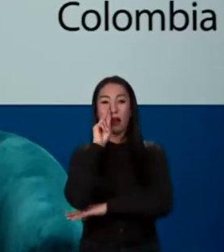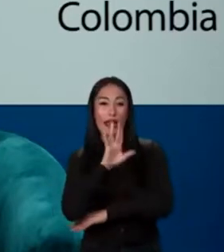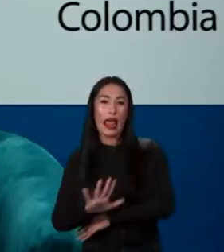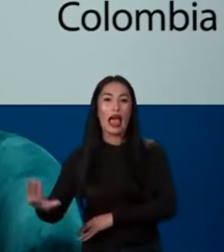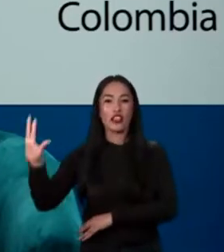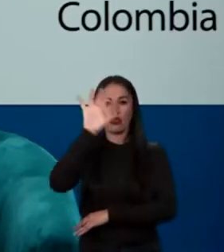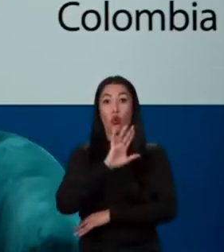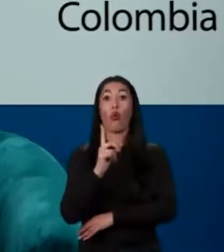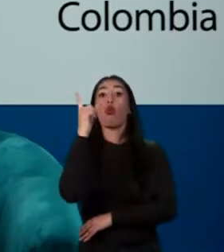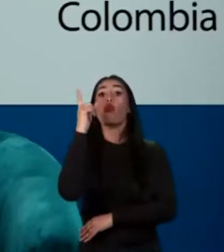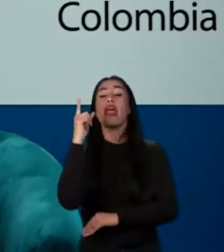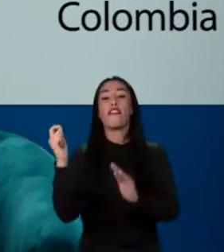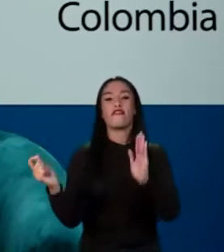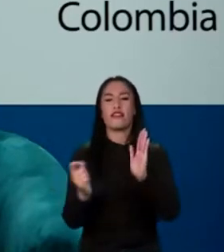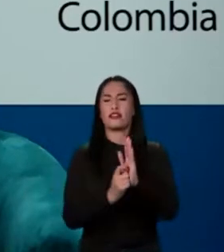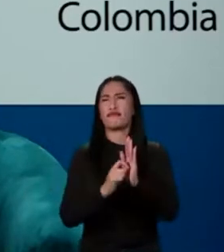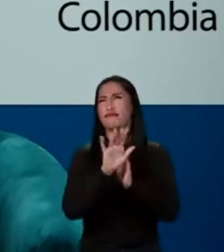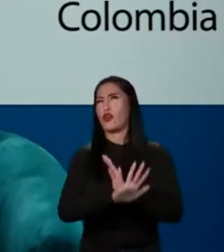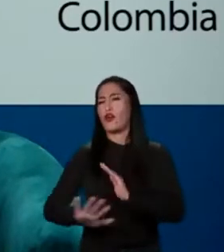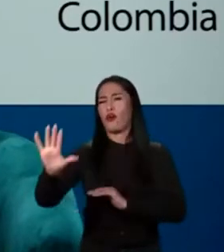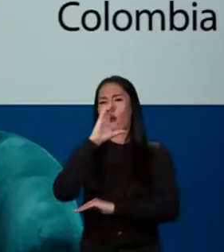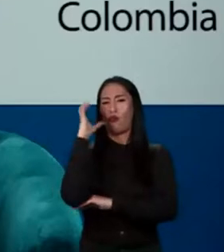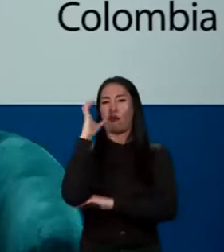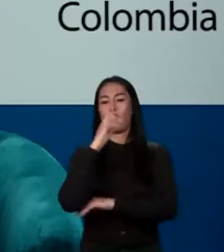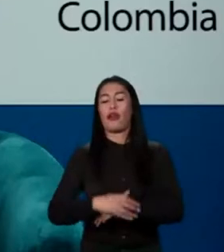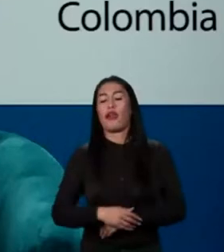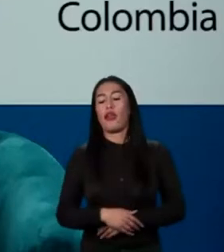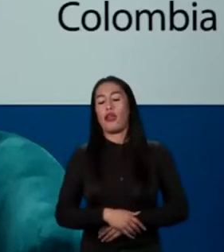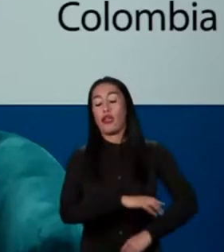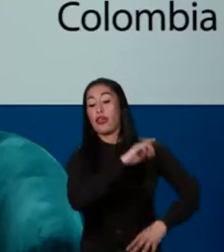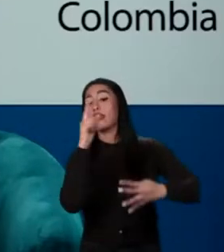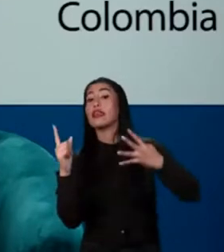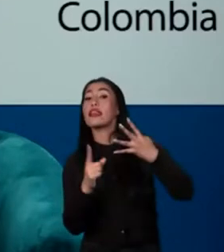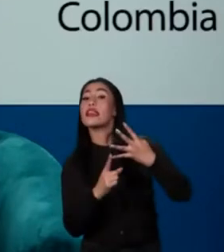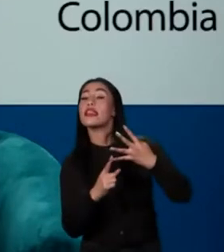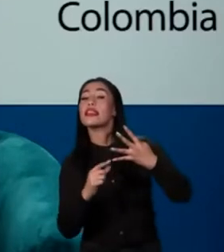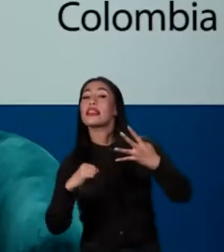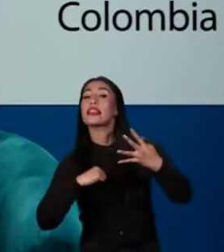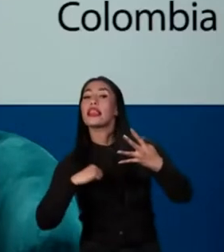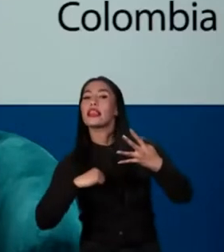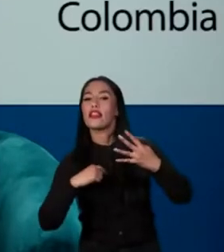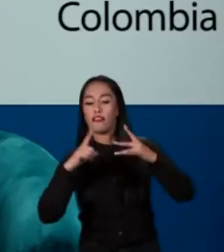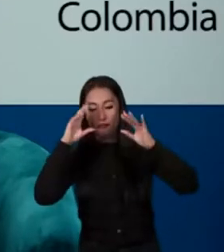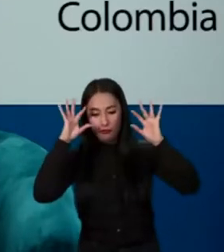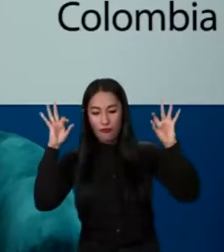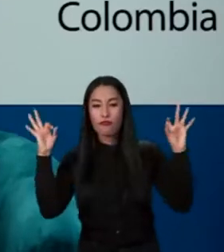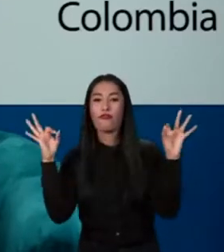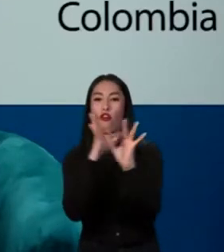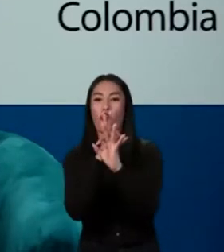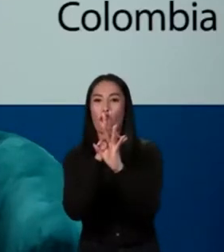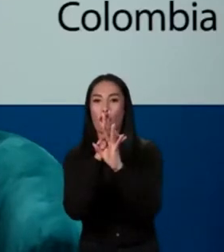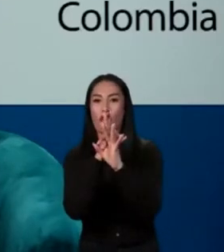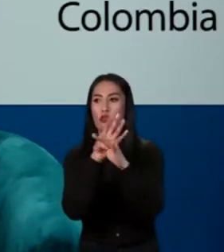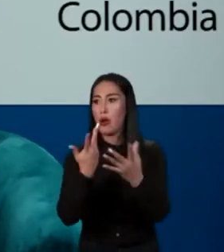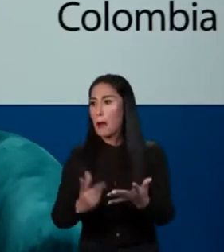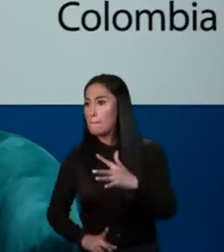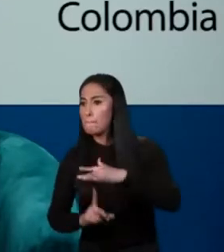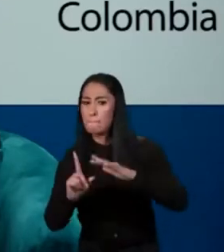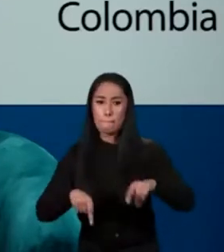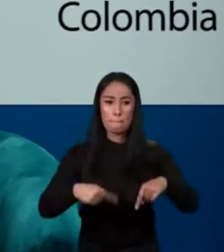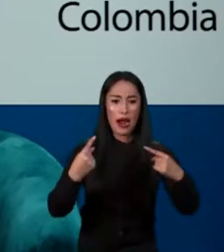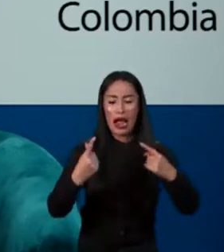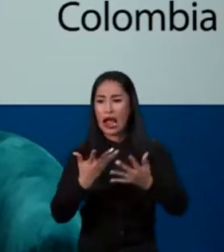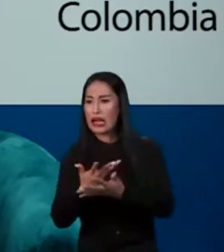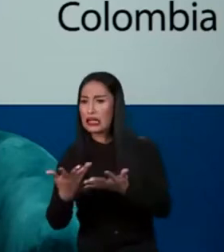sola vez y para todo el país y tiene los focos de coyuntura cuando nos llama qué pasa con